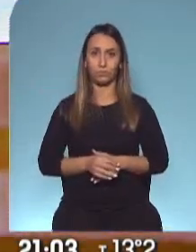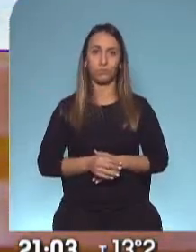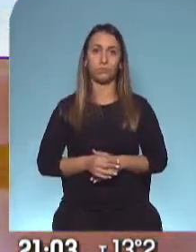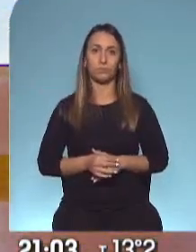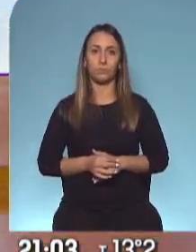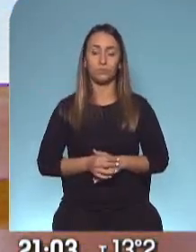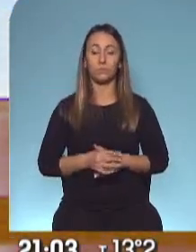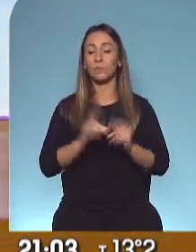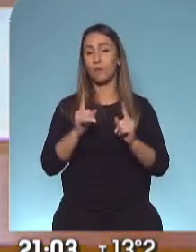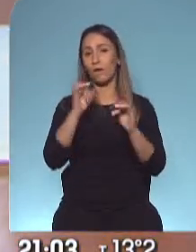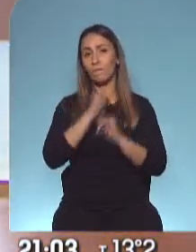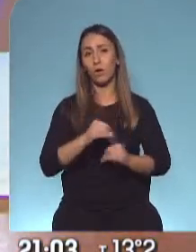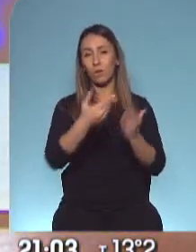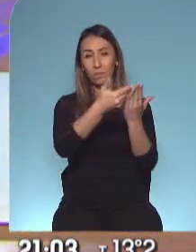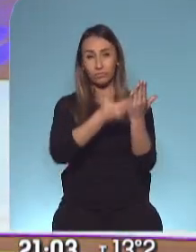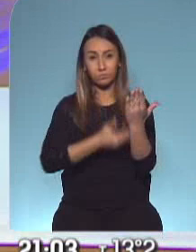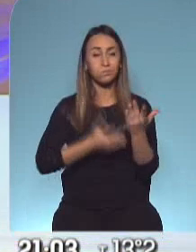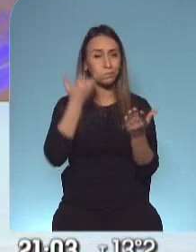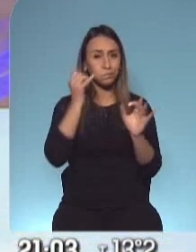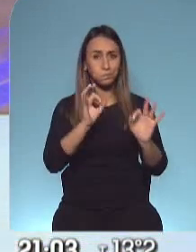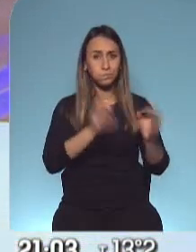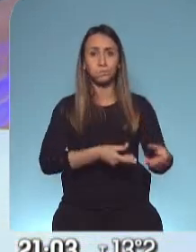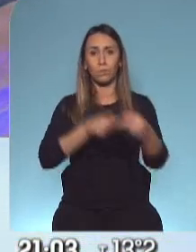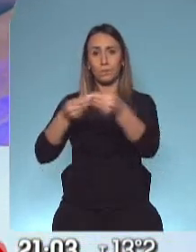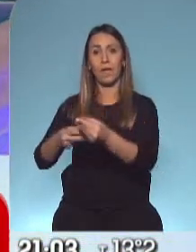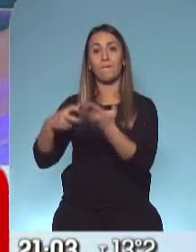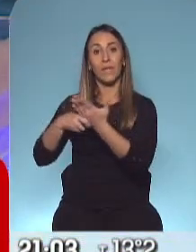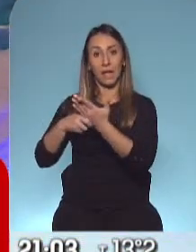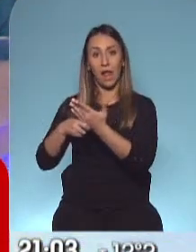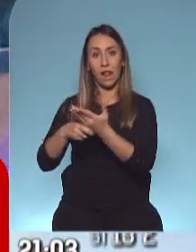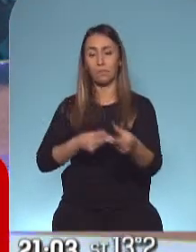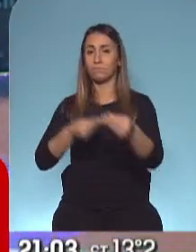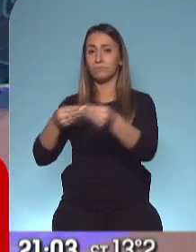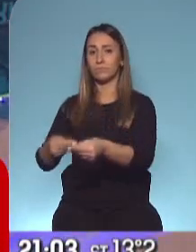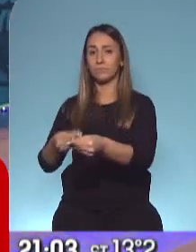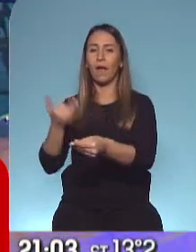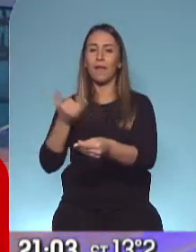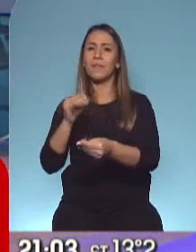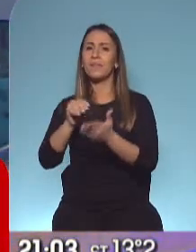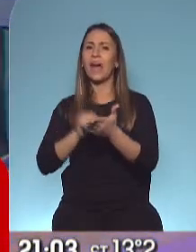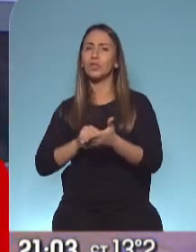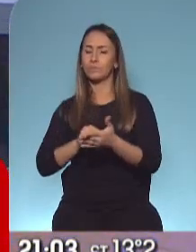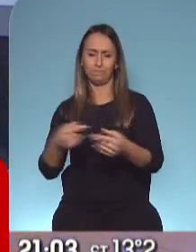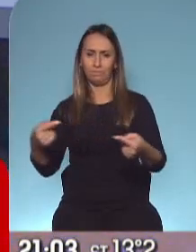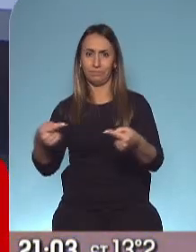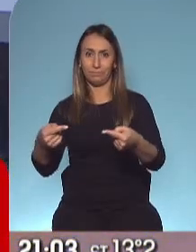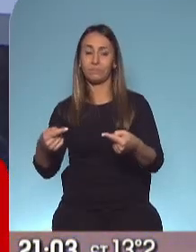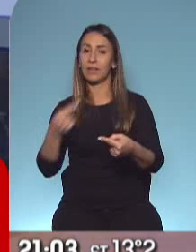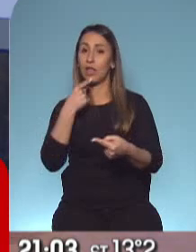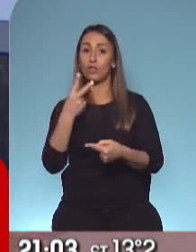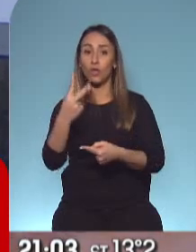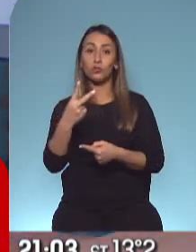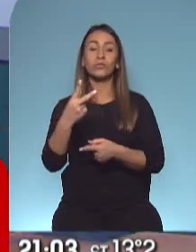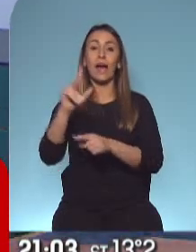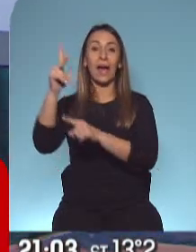Dentro de esos informes que se recibieron y que ya están en poder de la Fiscalía, encontraron en el cruzamiento de datos que dos antenas en la zona de Bahía Blanca